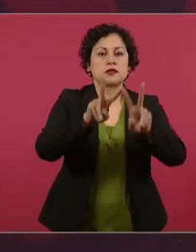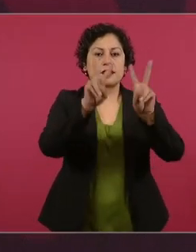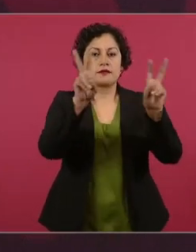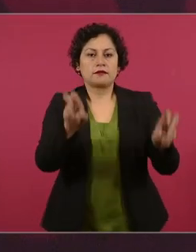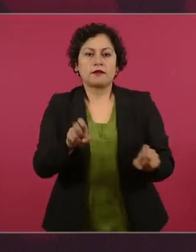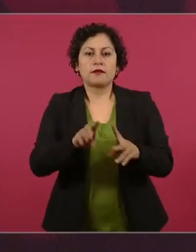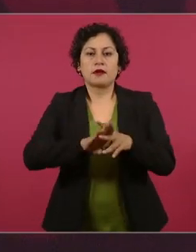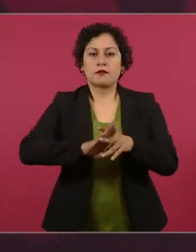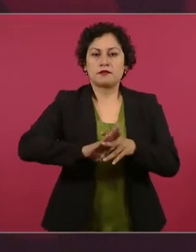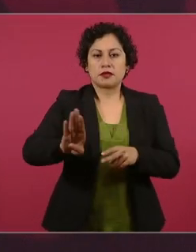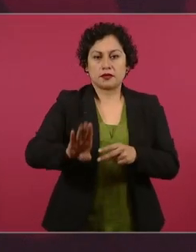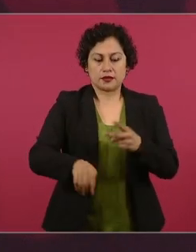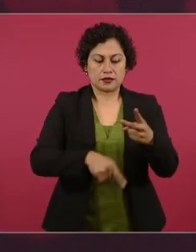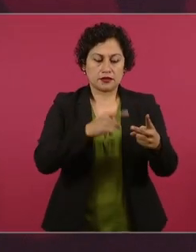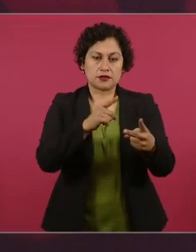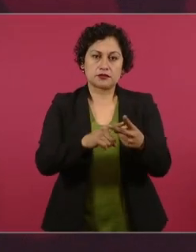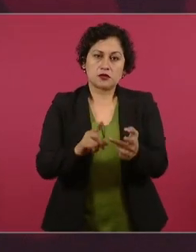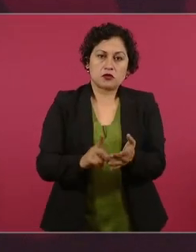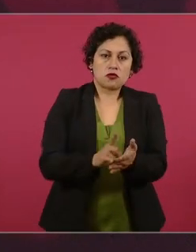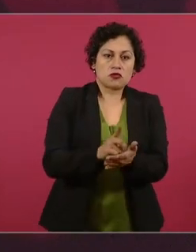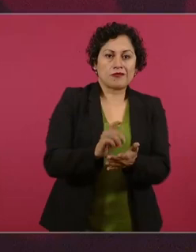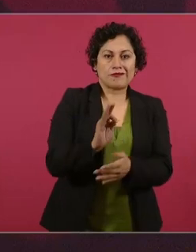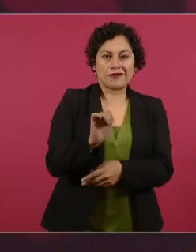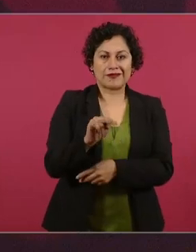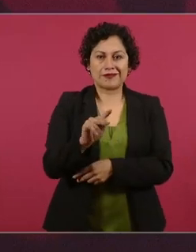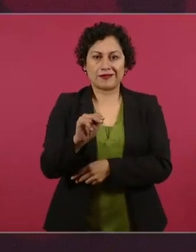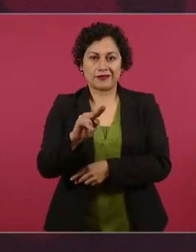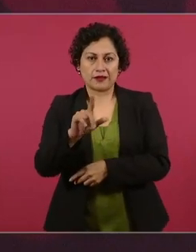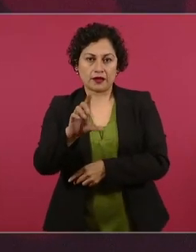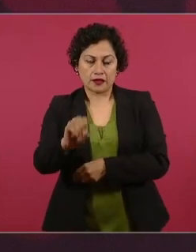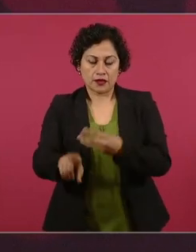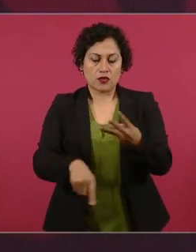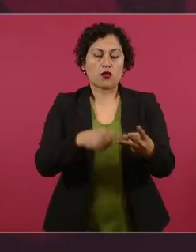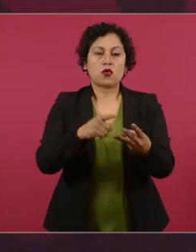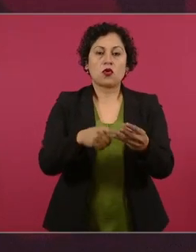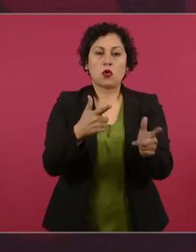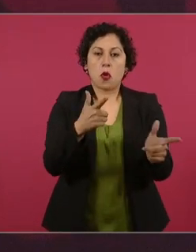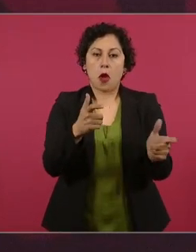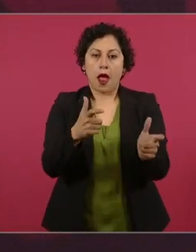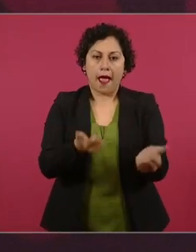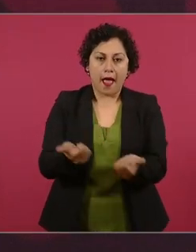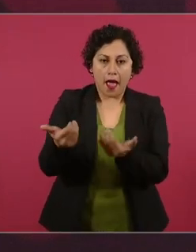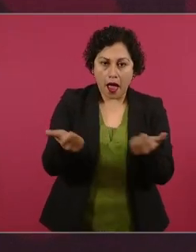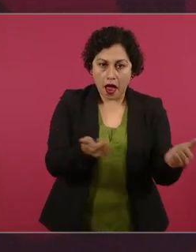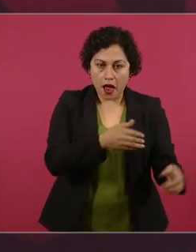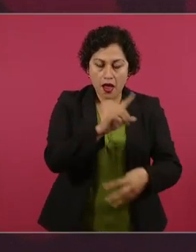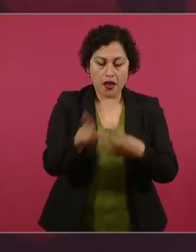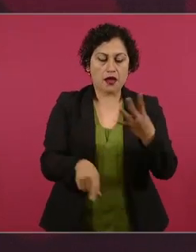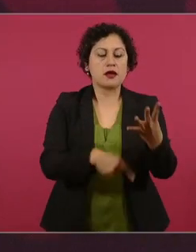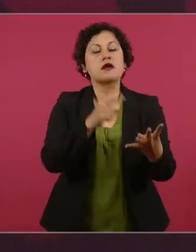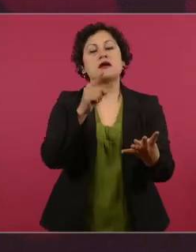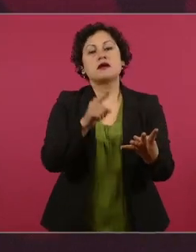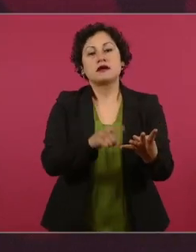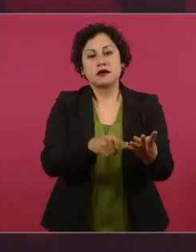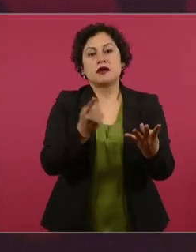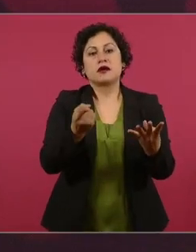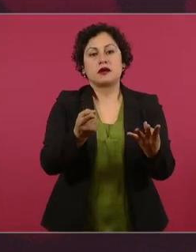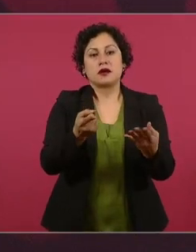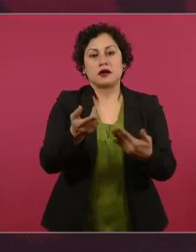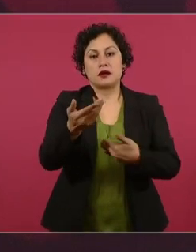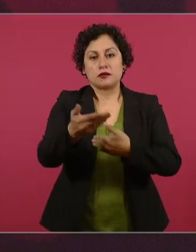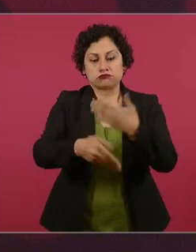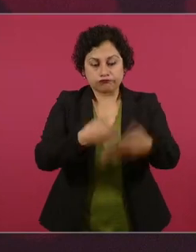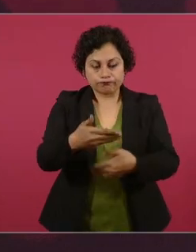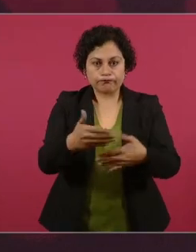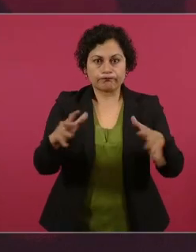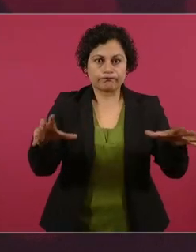fentanilo, tráfico de armas, todos los temas, cooperación para el desarrollo.